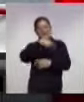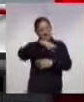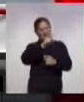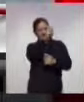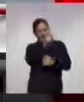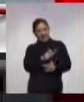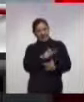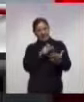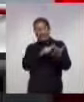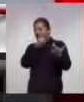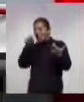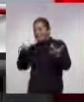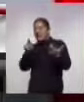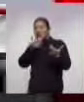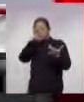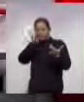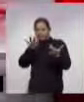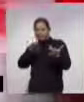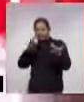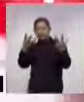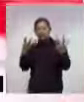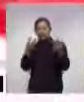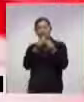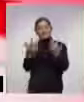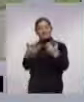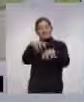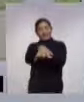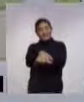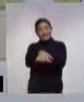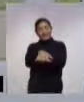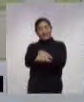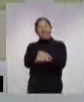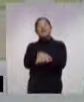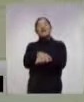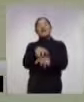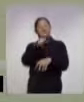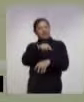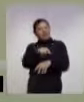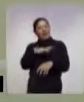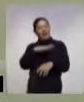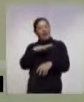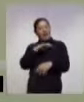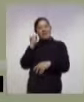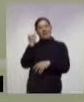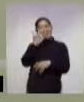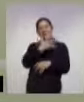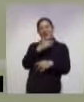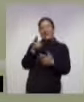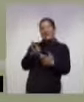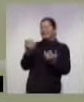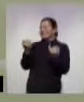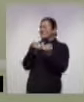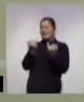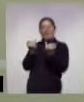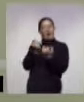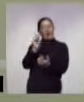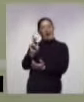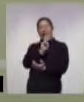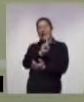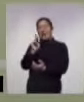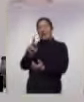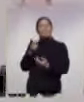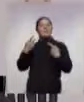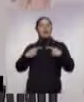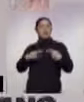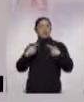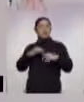en cuanto a la palabra, pero sobre todo con la imagen que está proponiendo Stoddart. Entonces, para quienes nos están siguiendo a través de nuestra